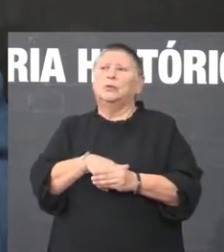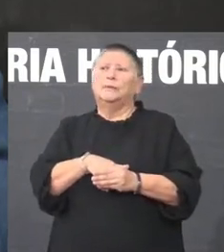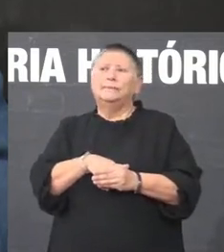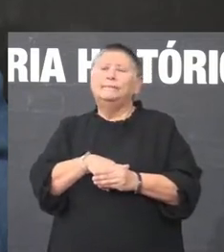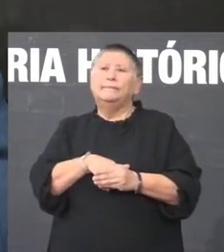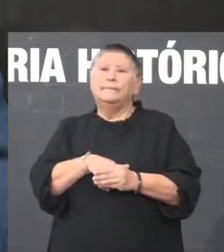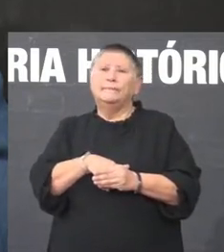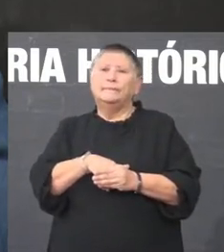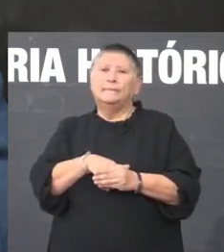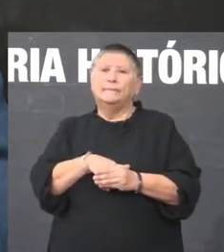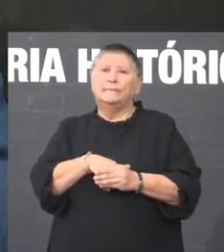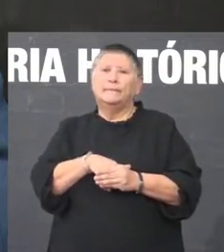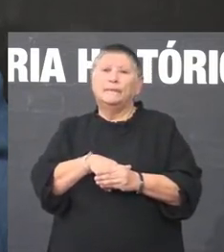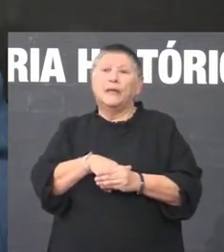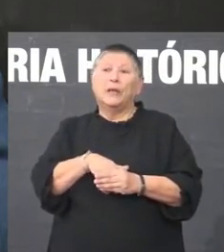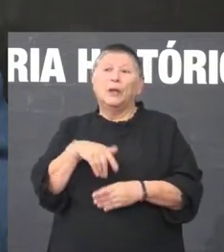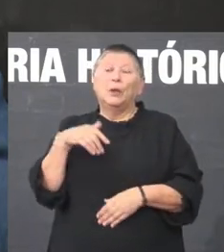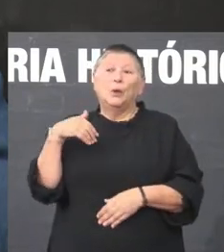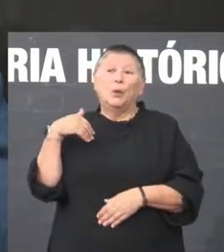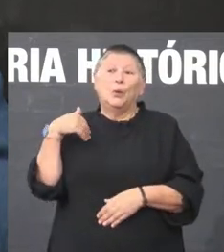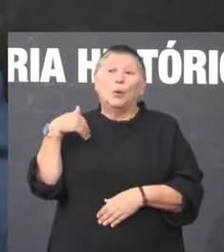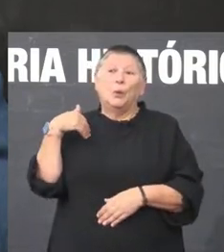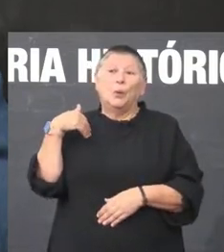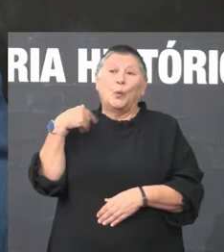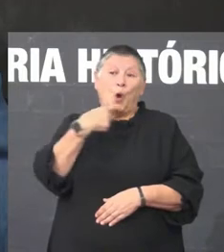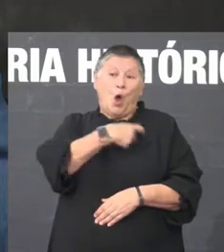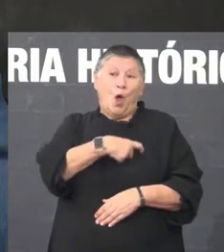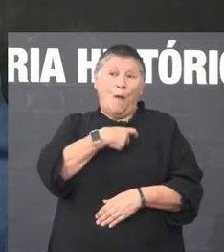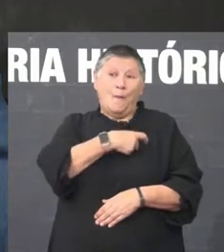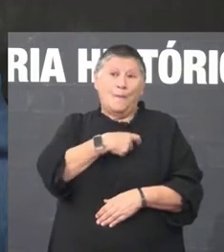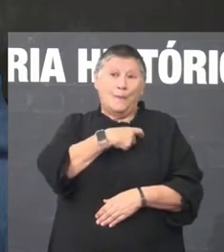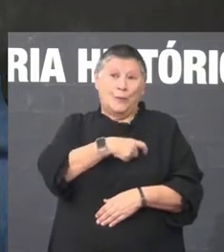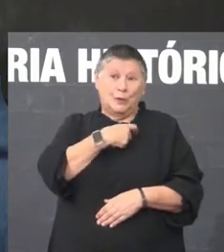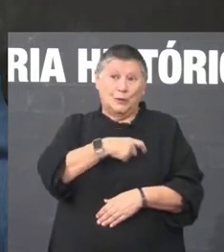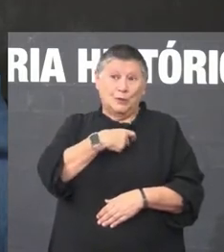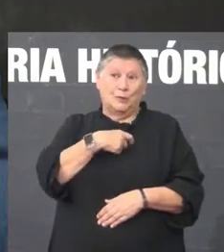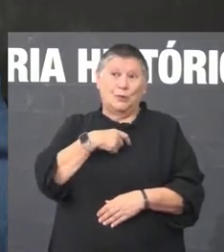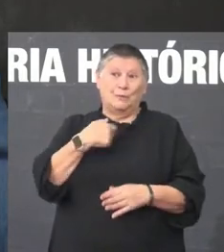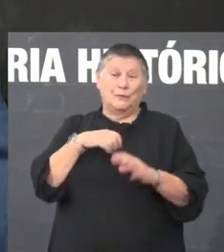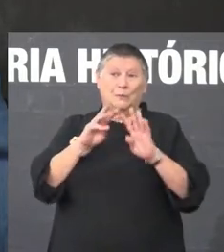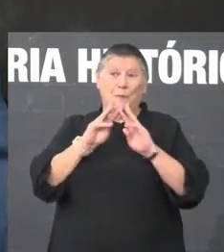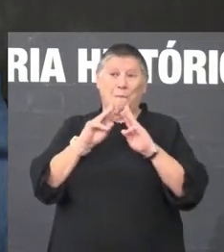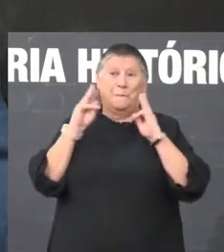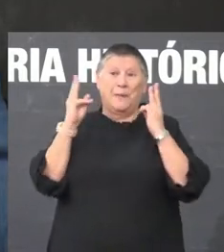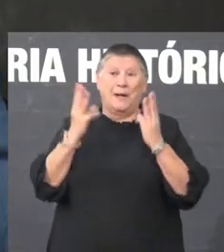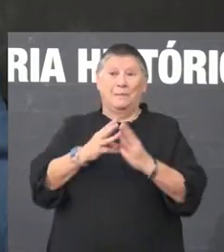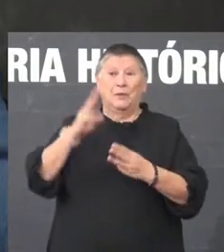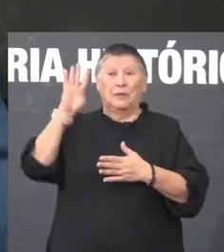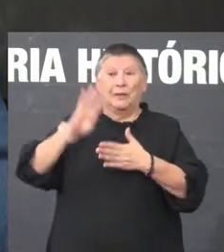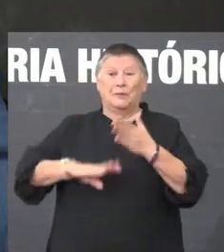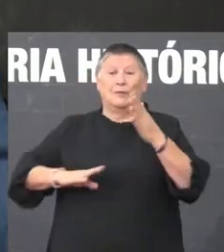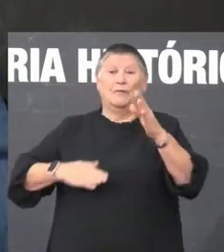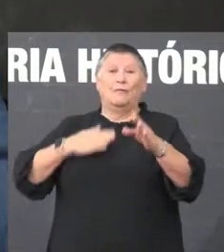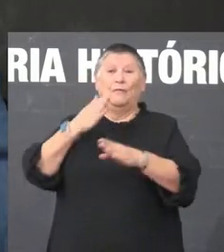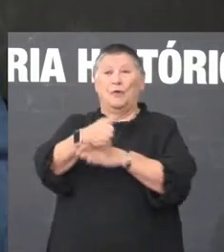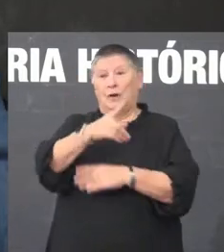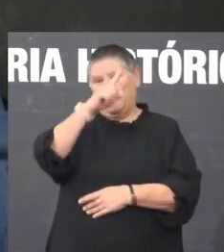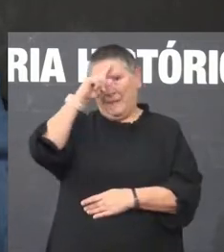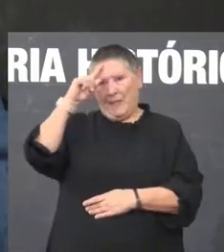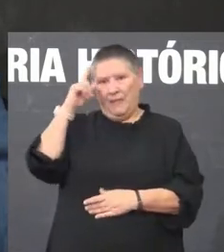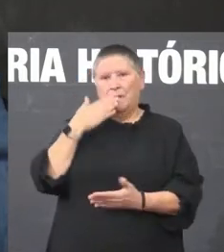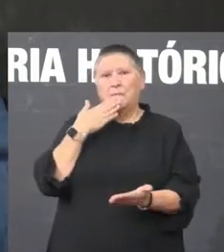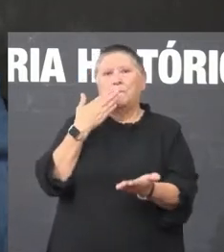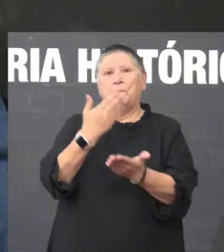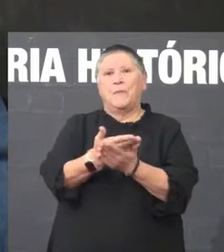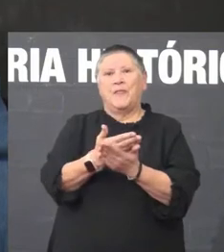Y cuando los comisionados del Parlamento de Cataluña fueron a Madrid a pedir a las Cortes autorización para